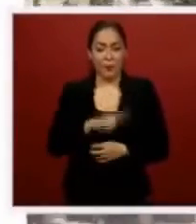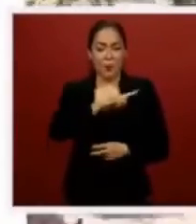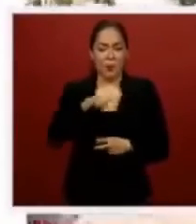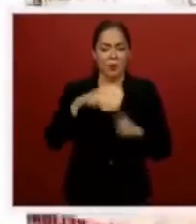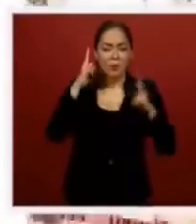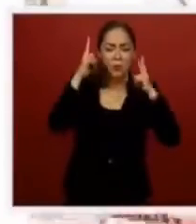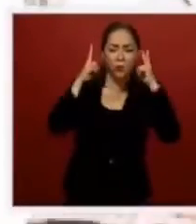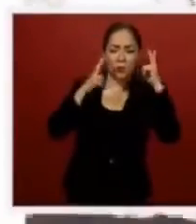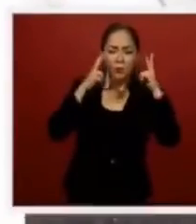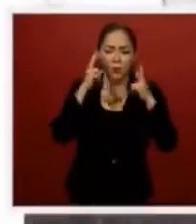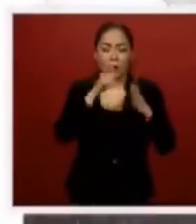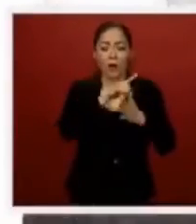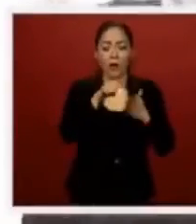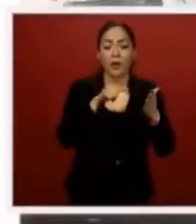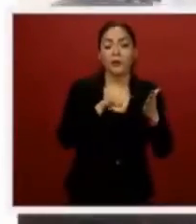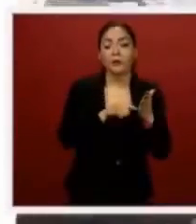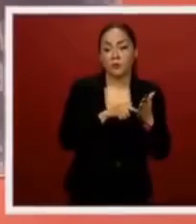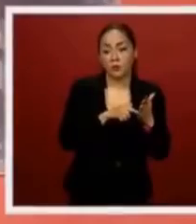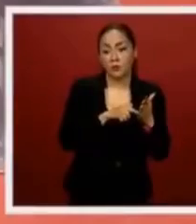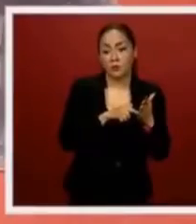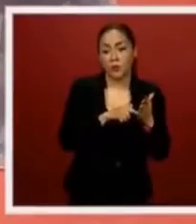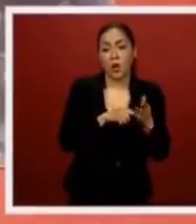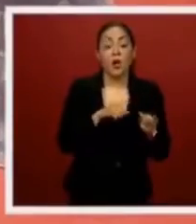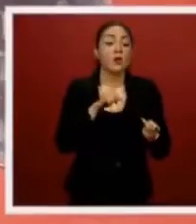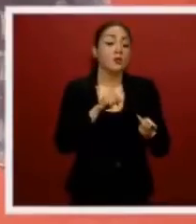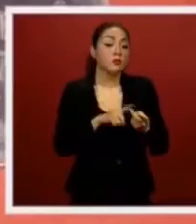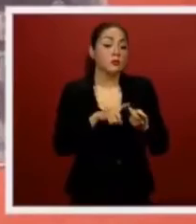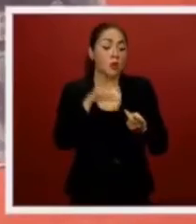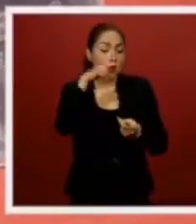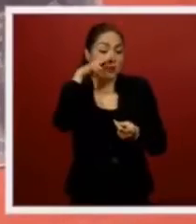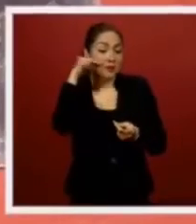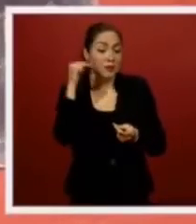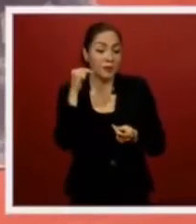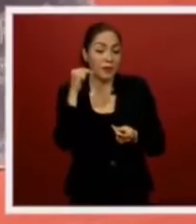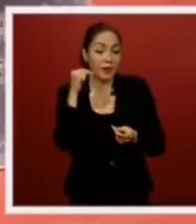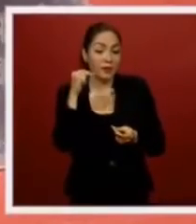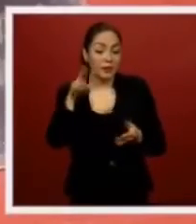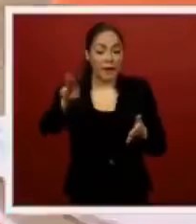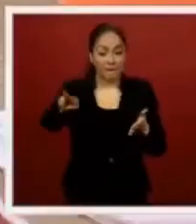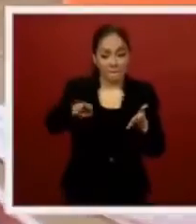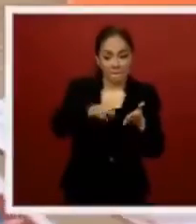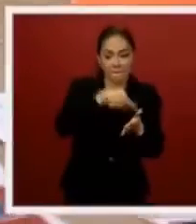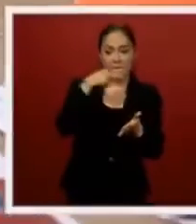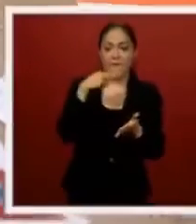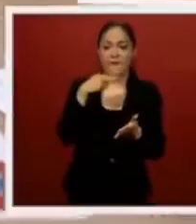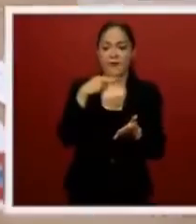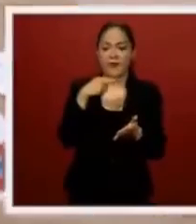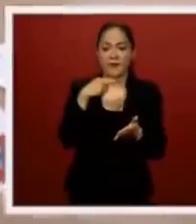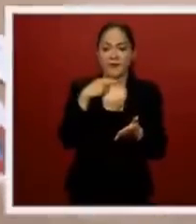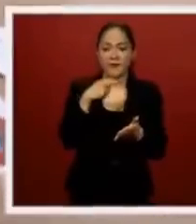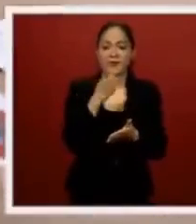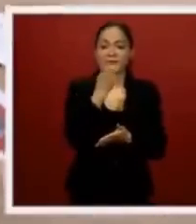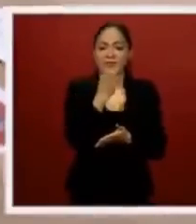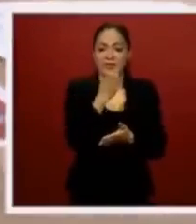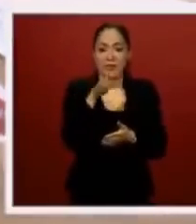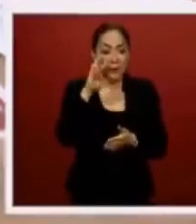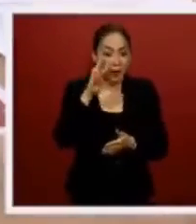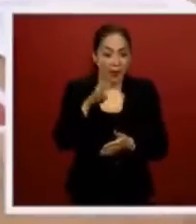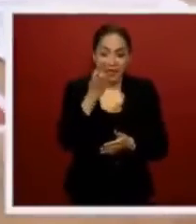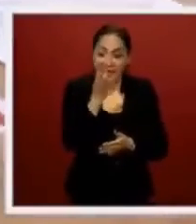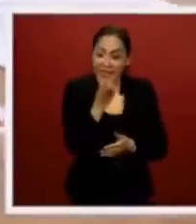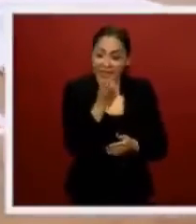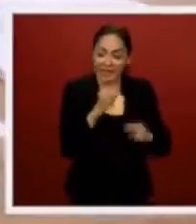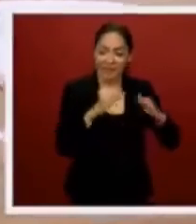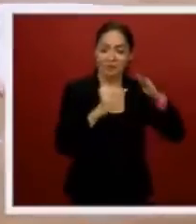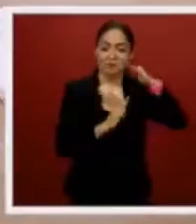visitar el lugar donde Zapata firma este justamente plan de el Ayala. escritorio, ¿no? Sí, ahí está la Ajá, mesa, mira